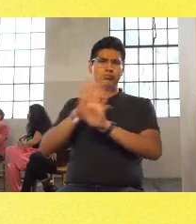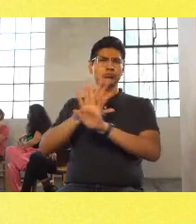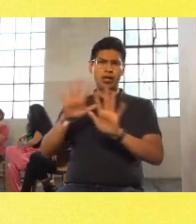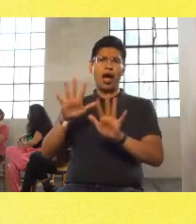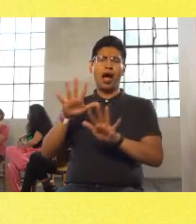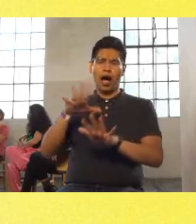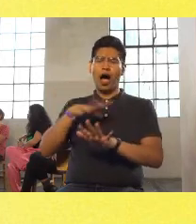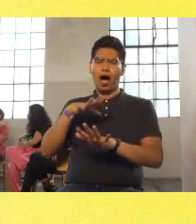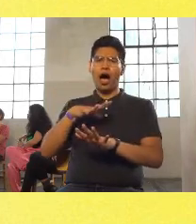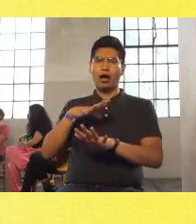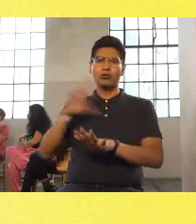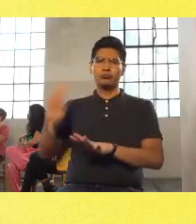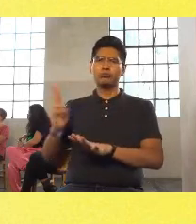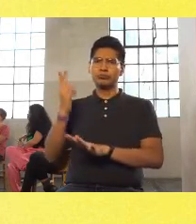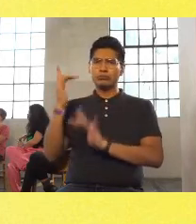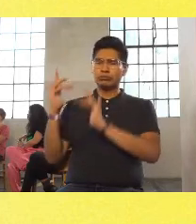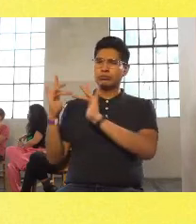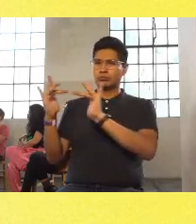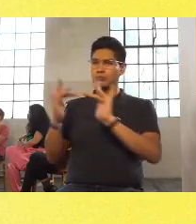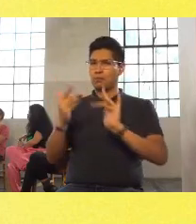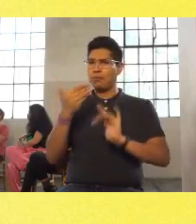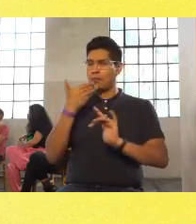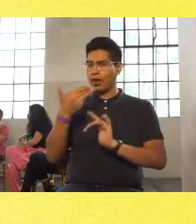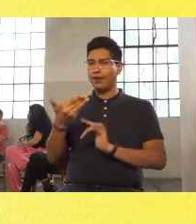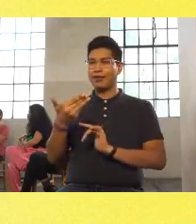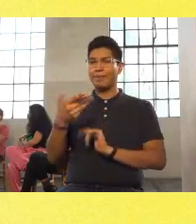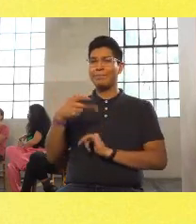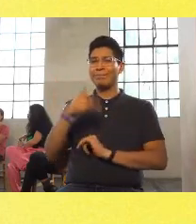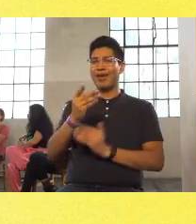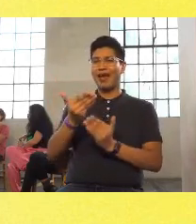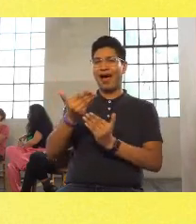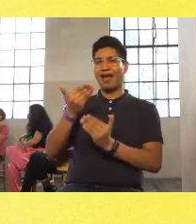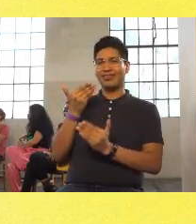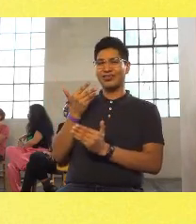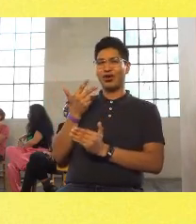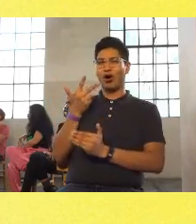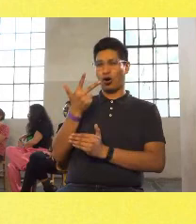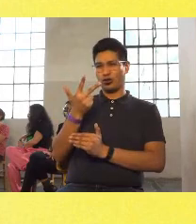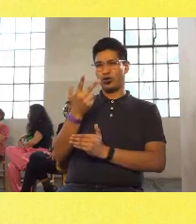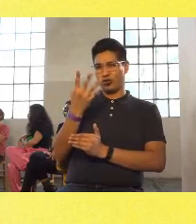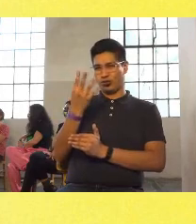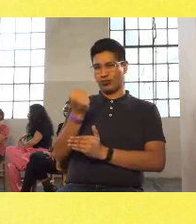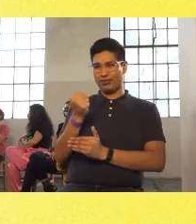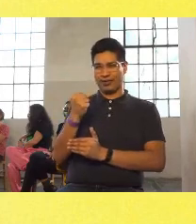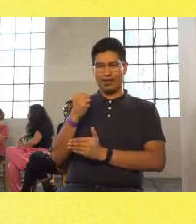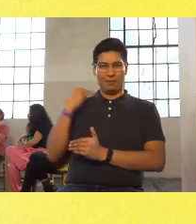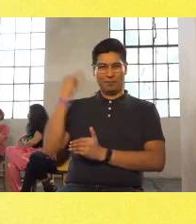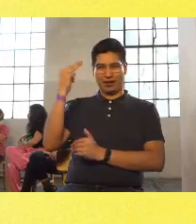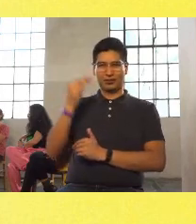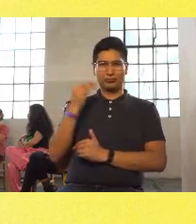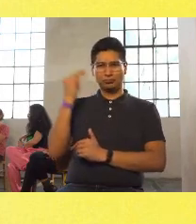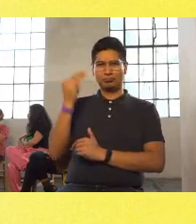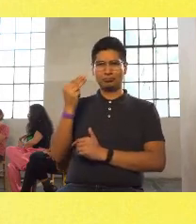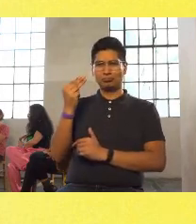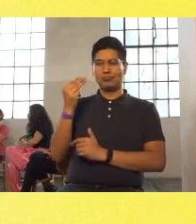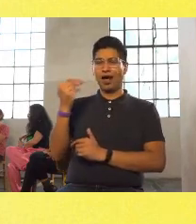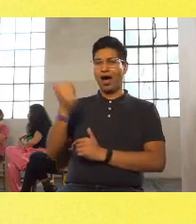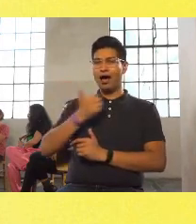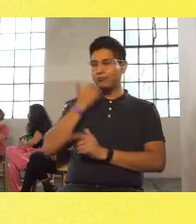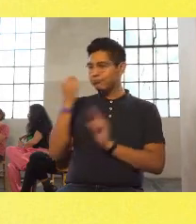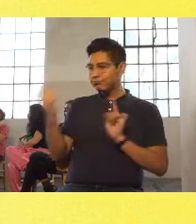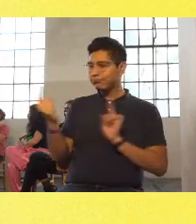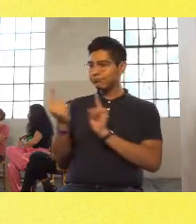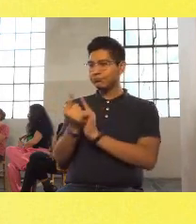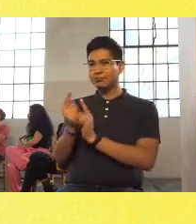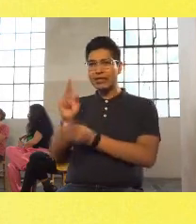pero en el último 8M, 9M, estuvimos platicando con estudiantes y llegamos a la conclusión